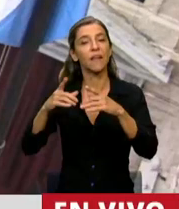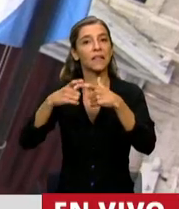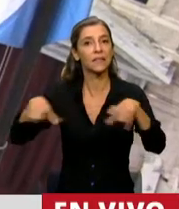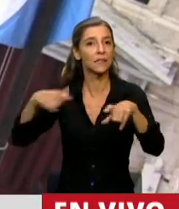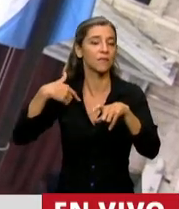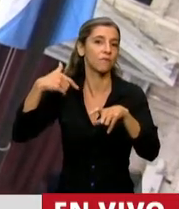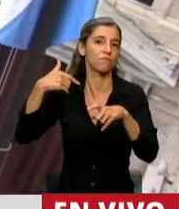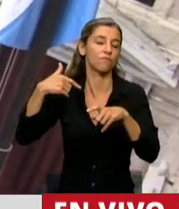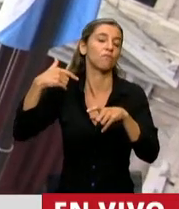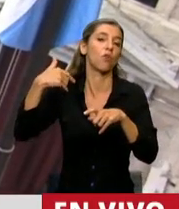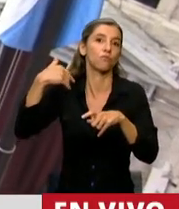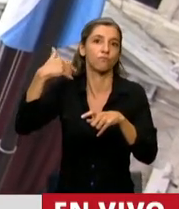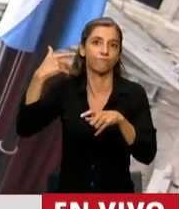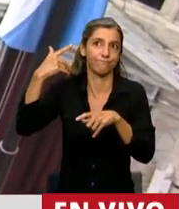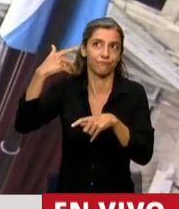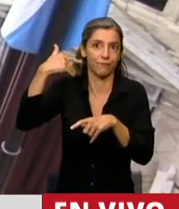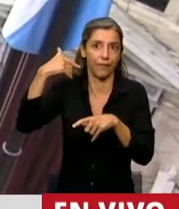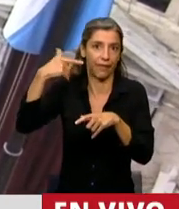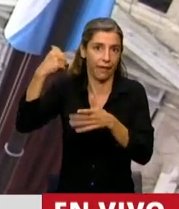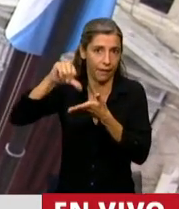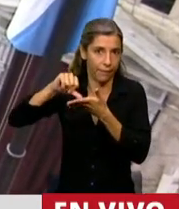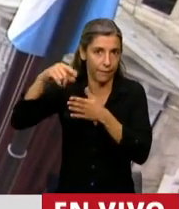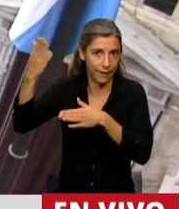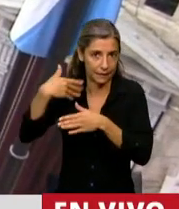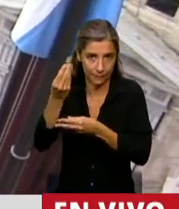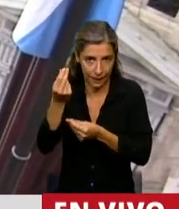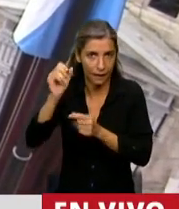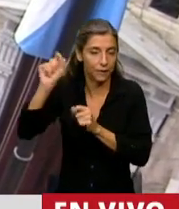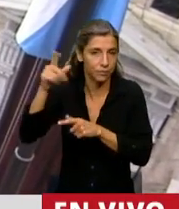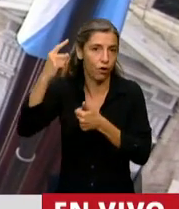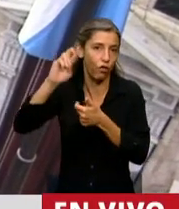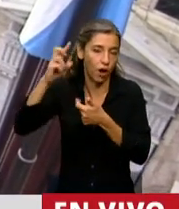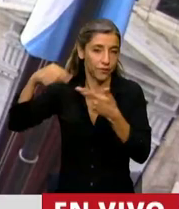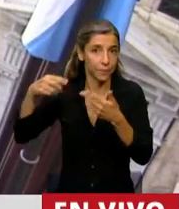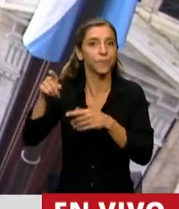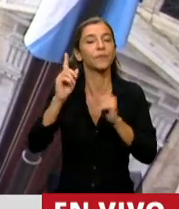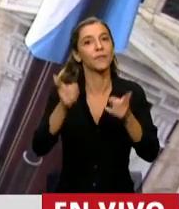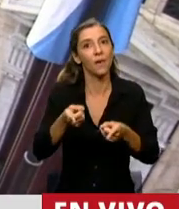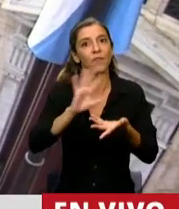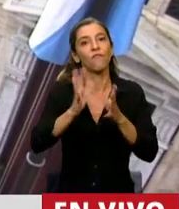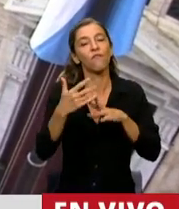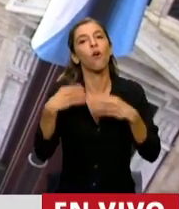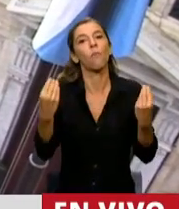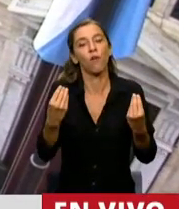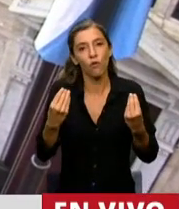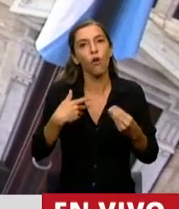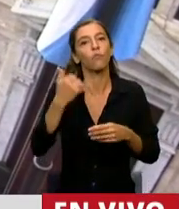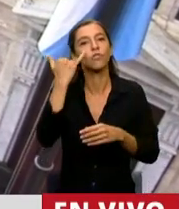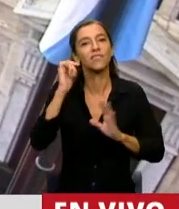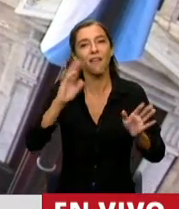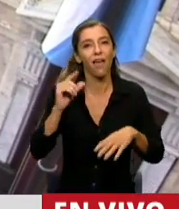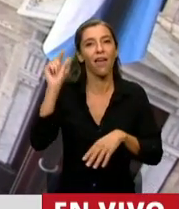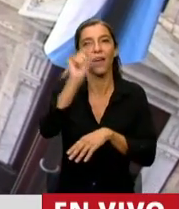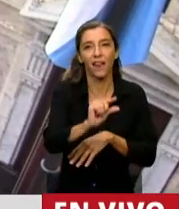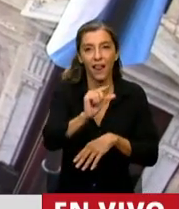ley extranjera. Y también refiere al Fondo Monetario Internacional, a los programas de financiamiento, a la ampliación de créditos ya otorgados por